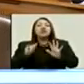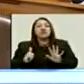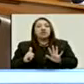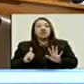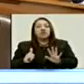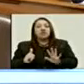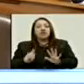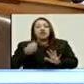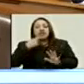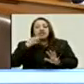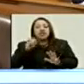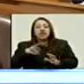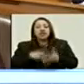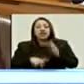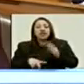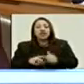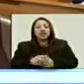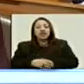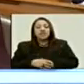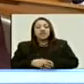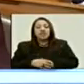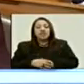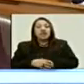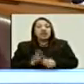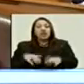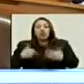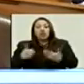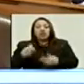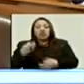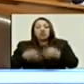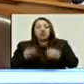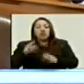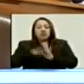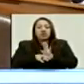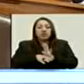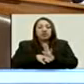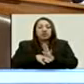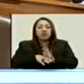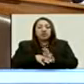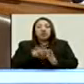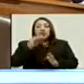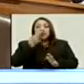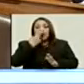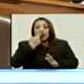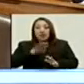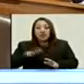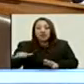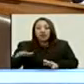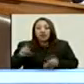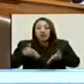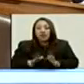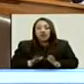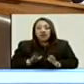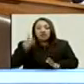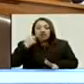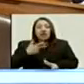46 señala que la incapacidad jurídica de un menor cesa a partir de que nace su hijo